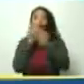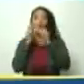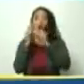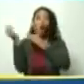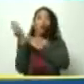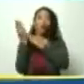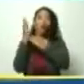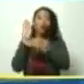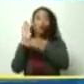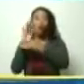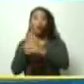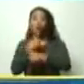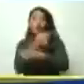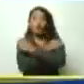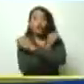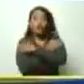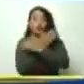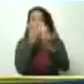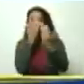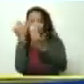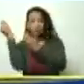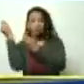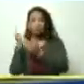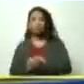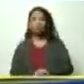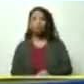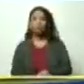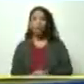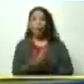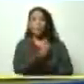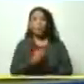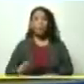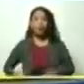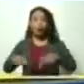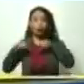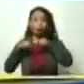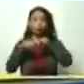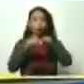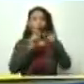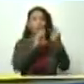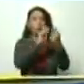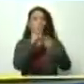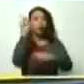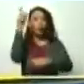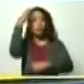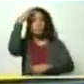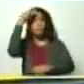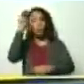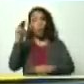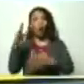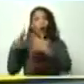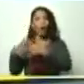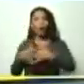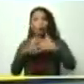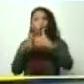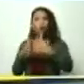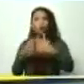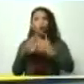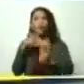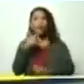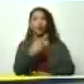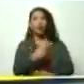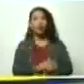cuidándose los felicito adelante presidente en paralelo con los diálogos en México Estados Unidos anunció